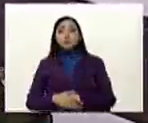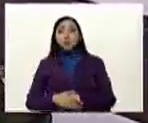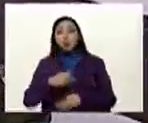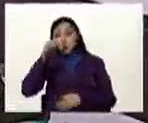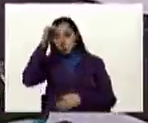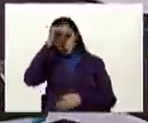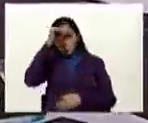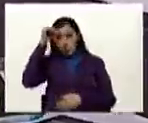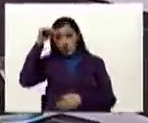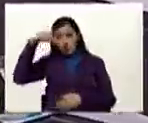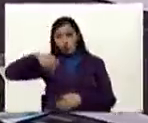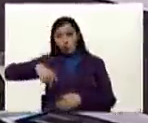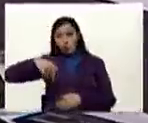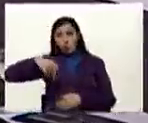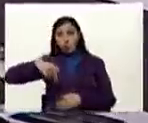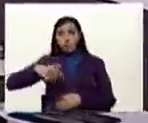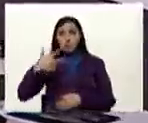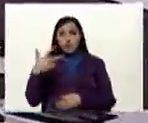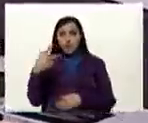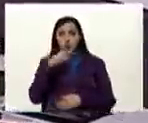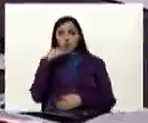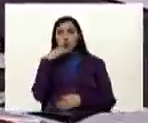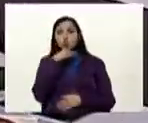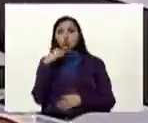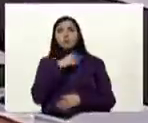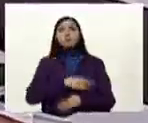domingo 3 de octubre.